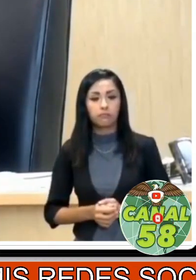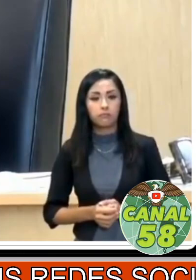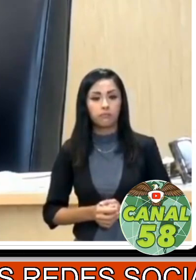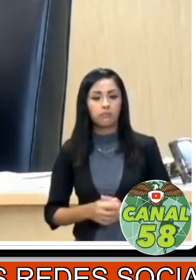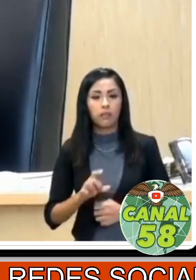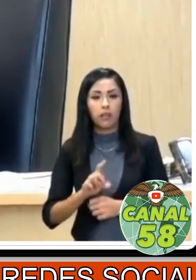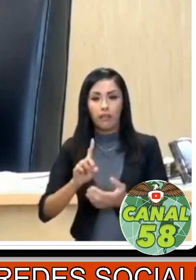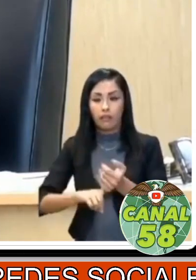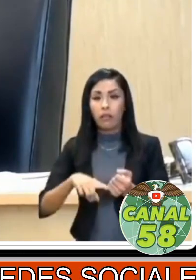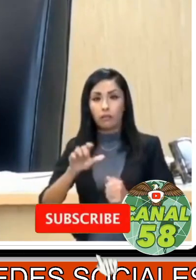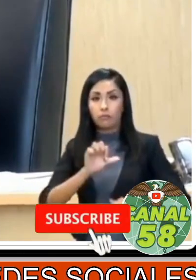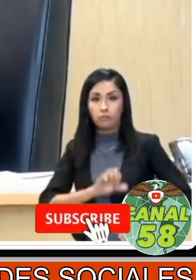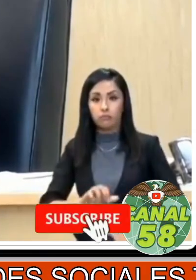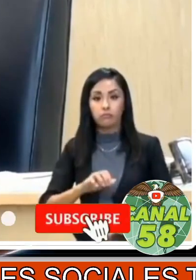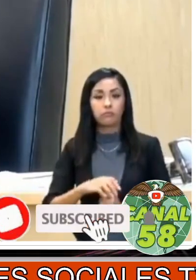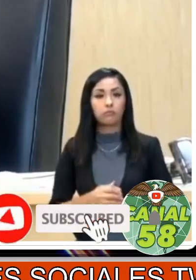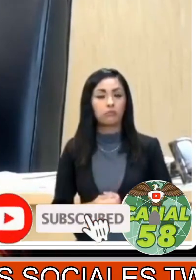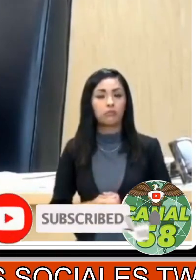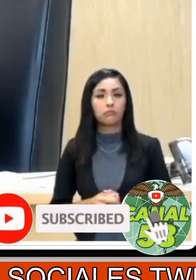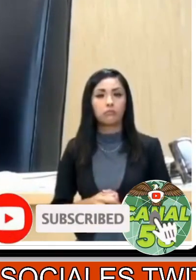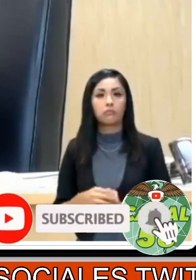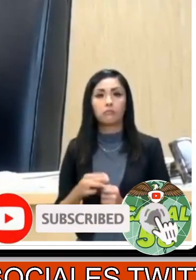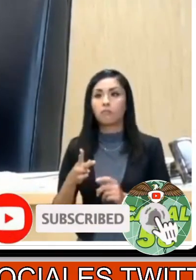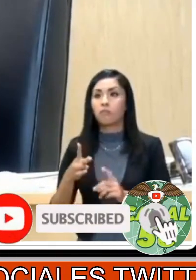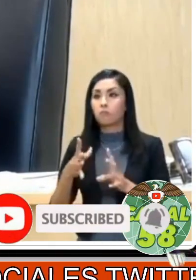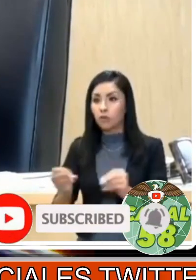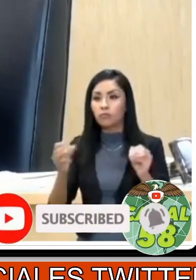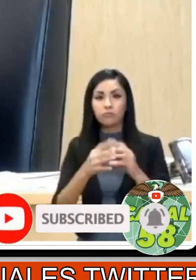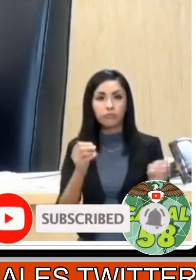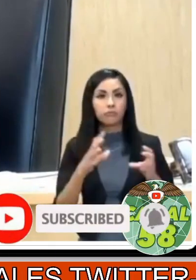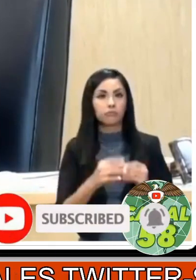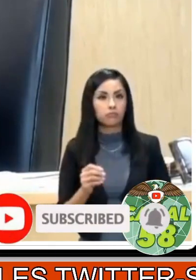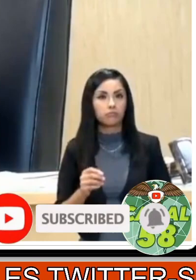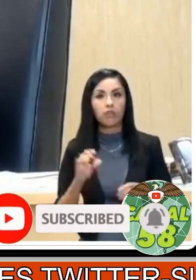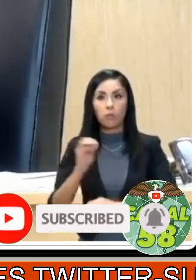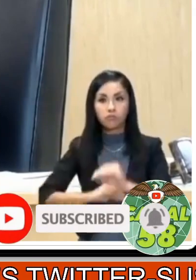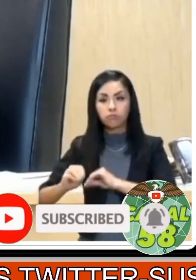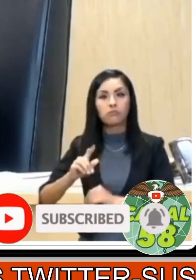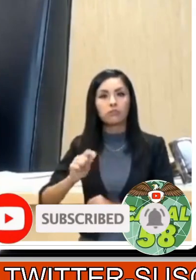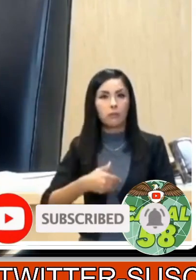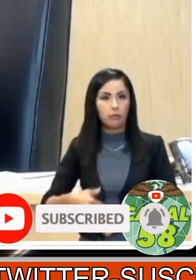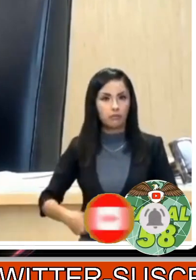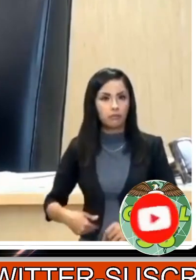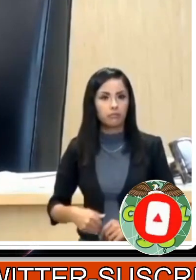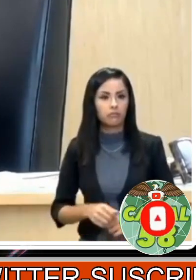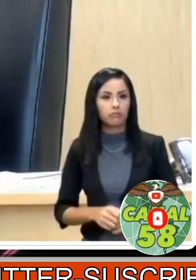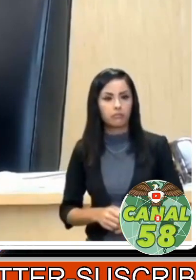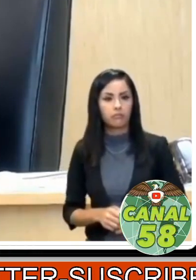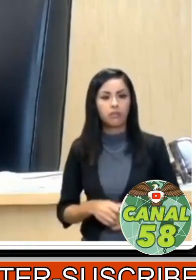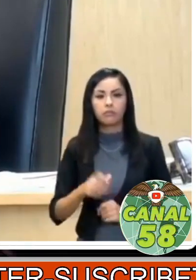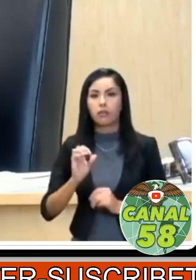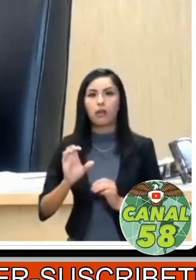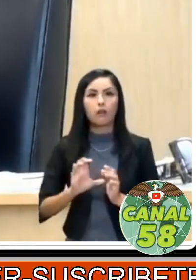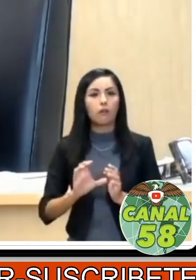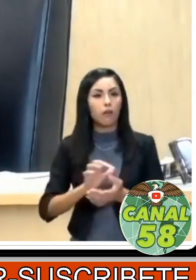desde el poder ejecutivo, desaparece poderes, sustituye a la presidencia, deroga la